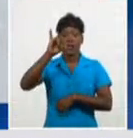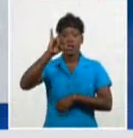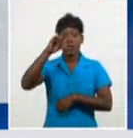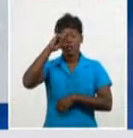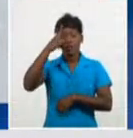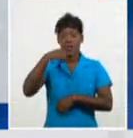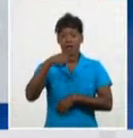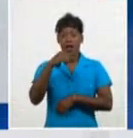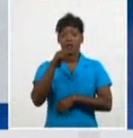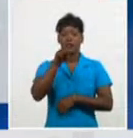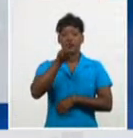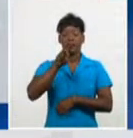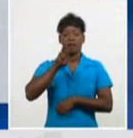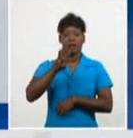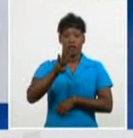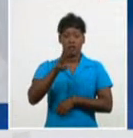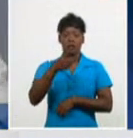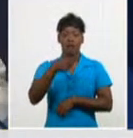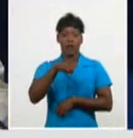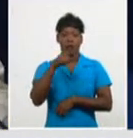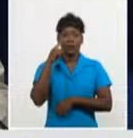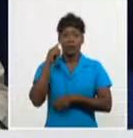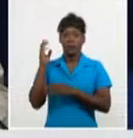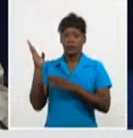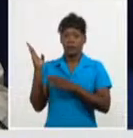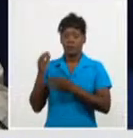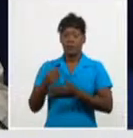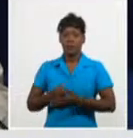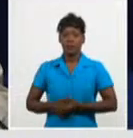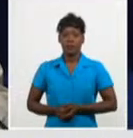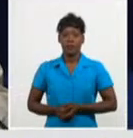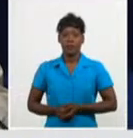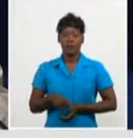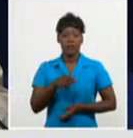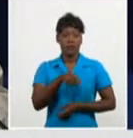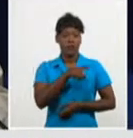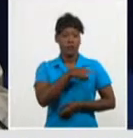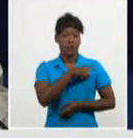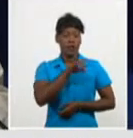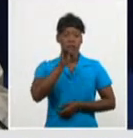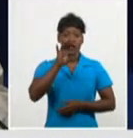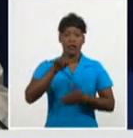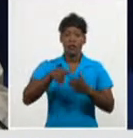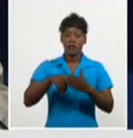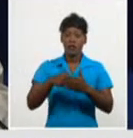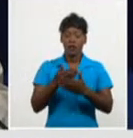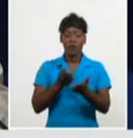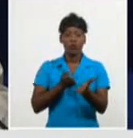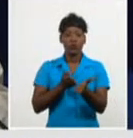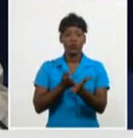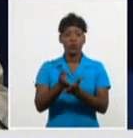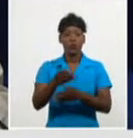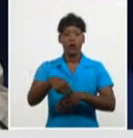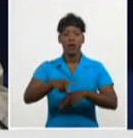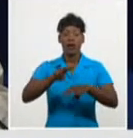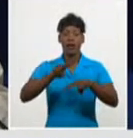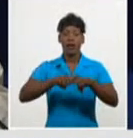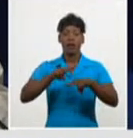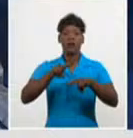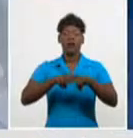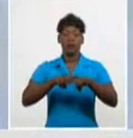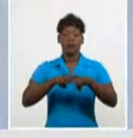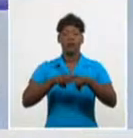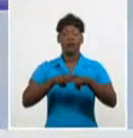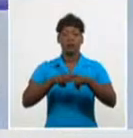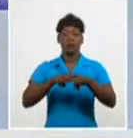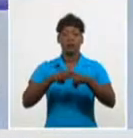en el día de ayer. En los últimos 15 días se mantiene La Habana con la mayor tasa